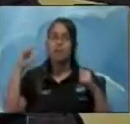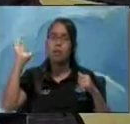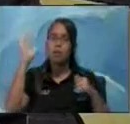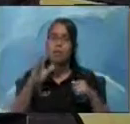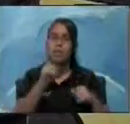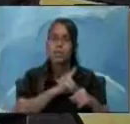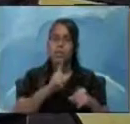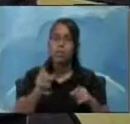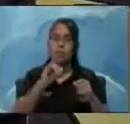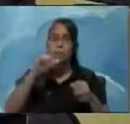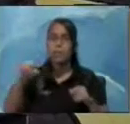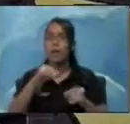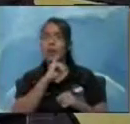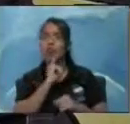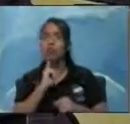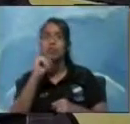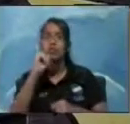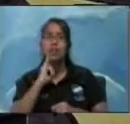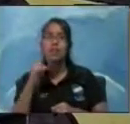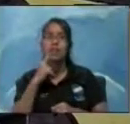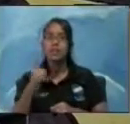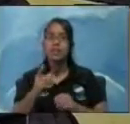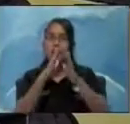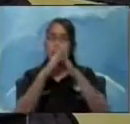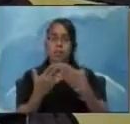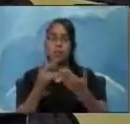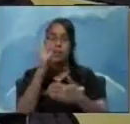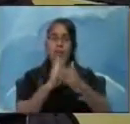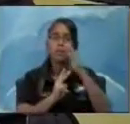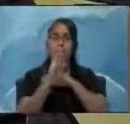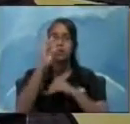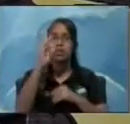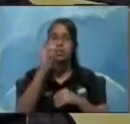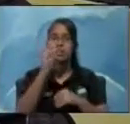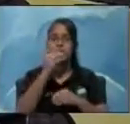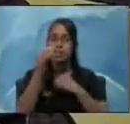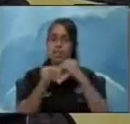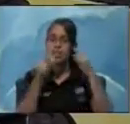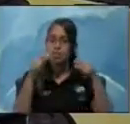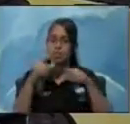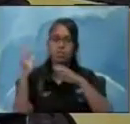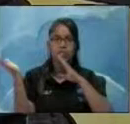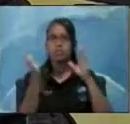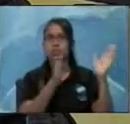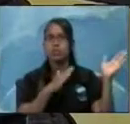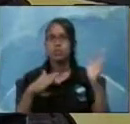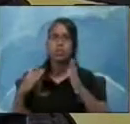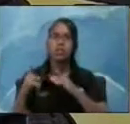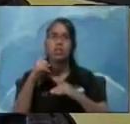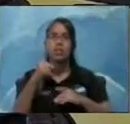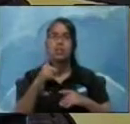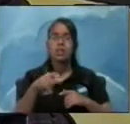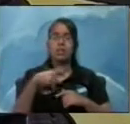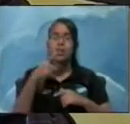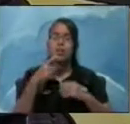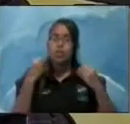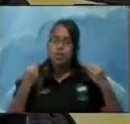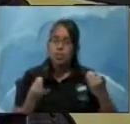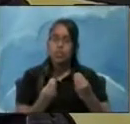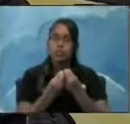vinieron a Jerusalén y dice la Biblia en el verso 6 y hecho este estruendo se juntó la